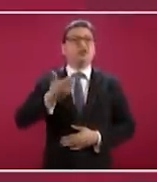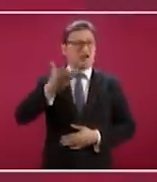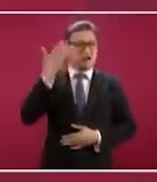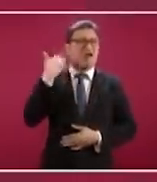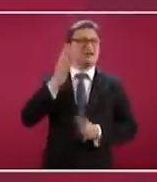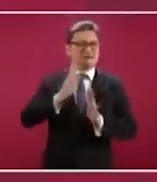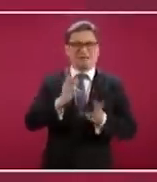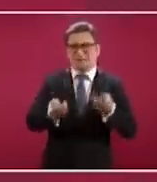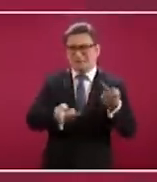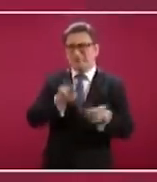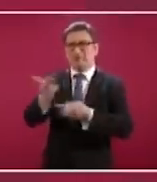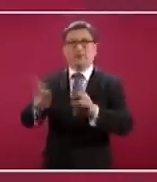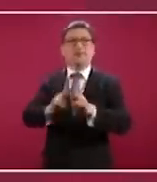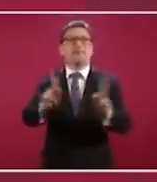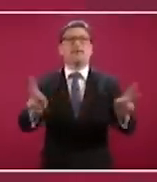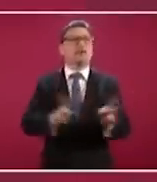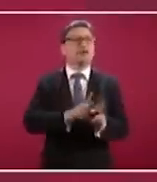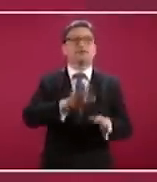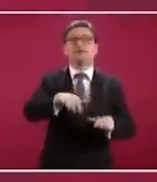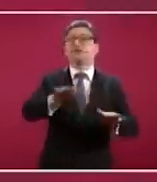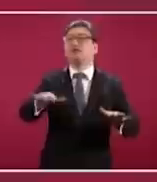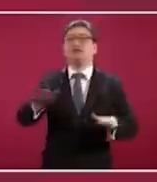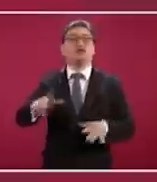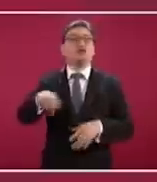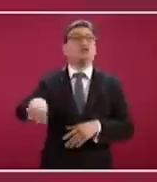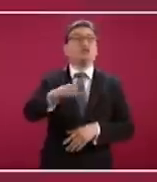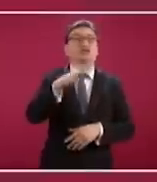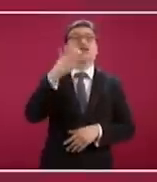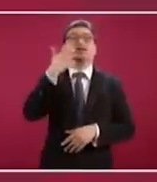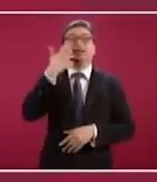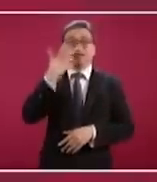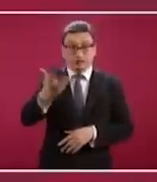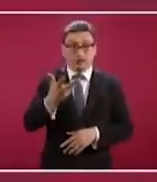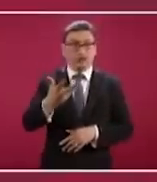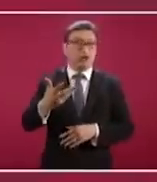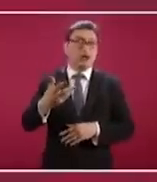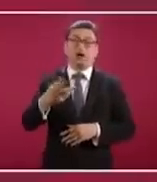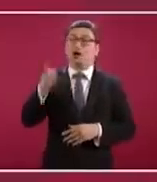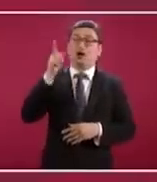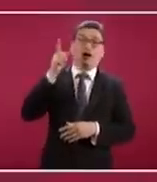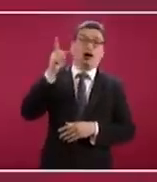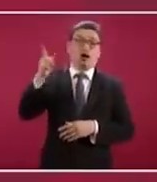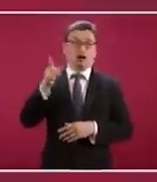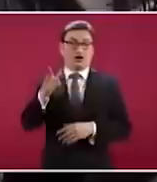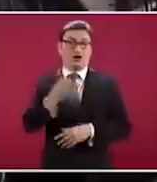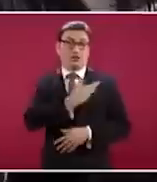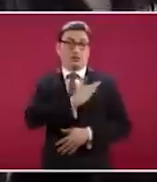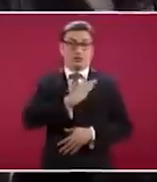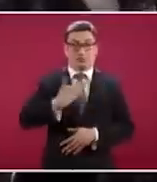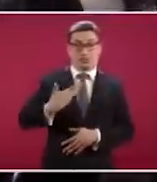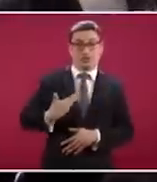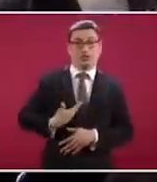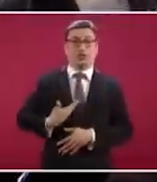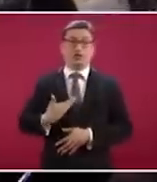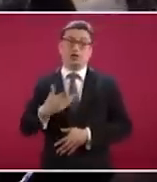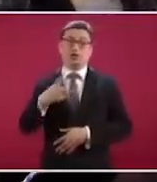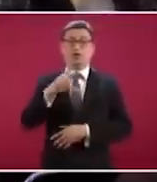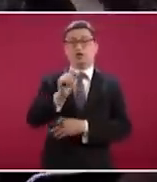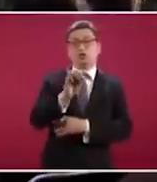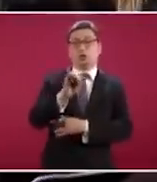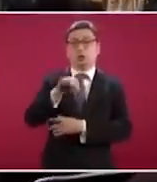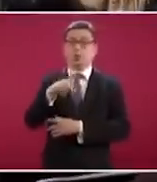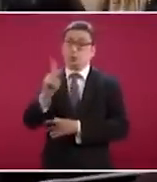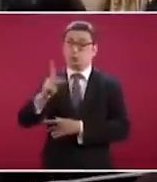preguntado en las plazas, ¿quieren que le contestemos al presidente Donald